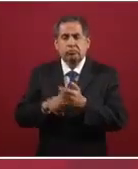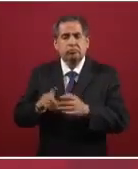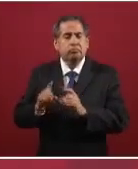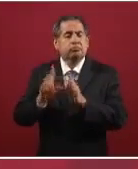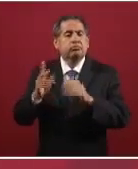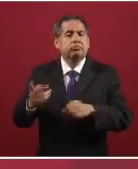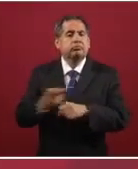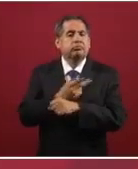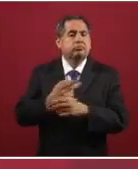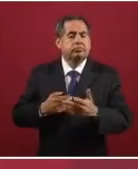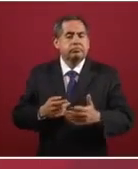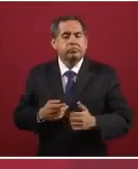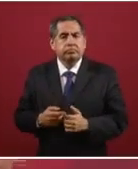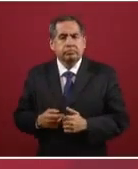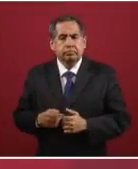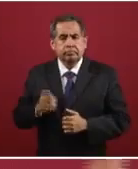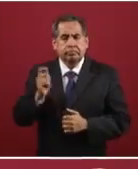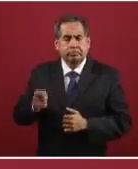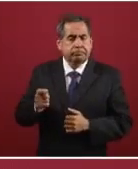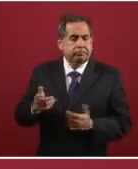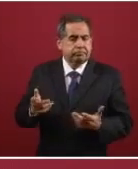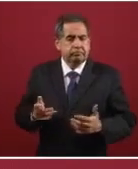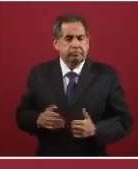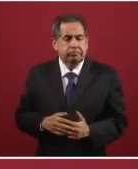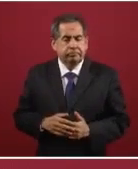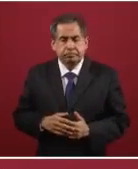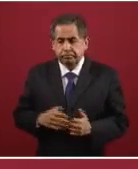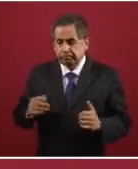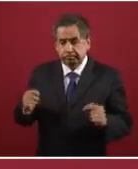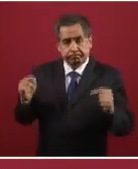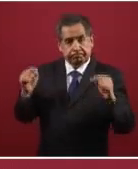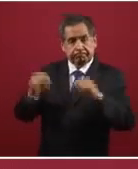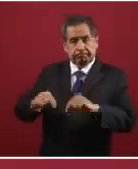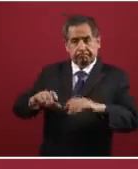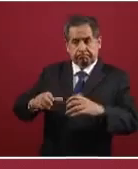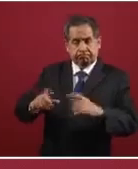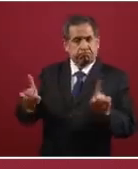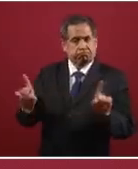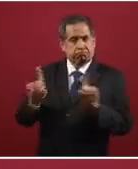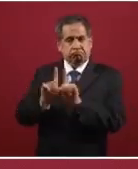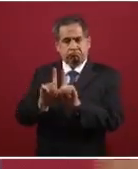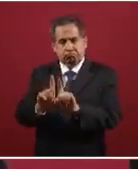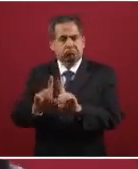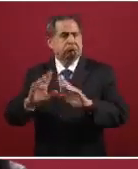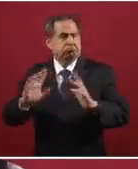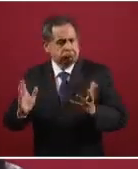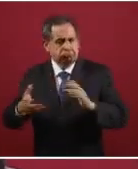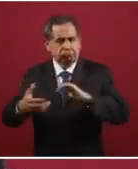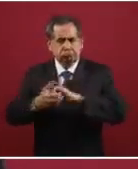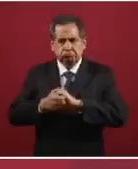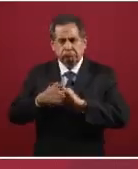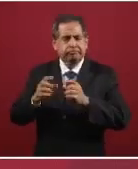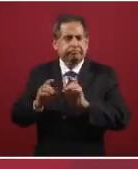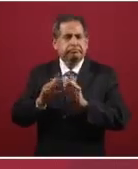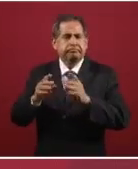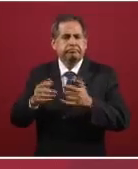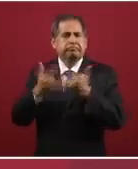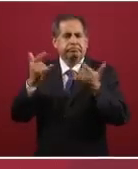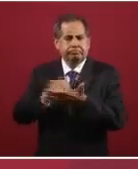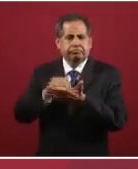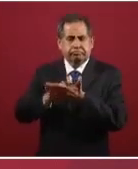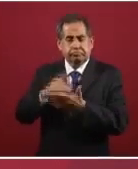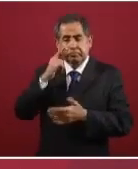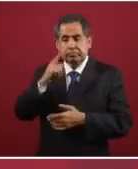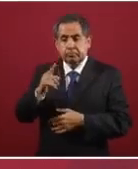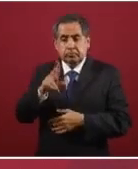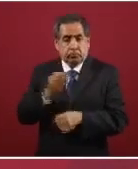circunstancias, se presentaron juntos para tener el antecedente histórico.